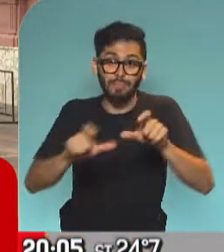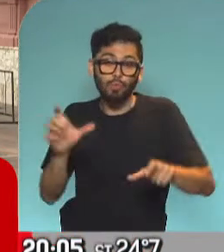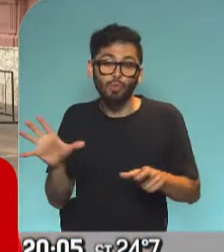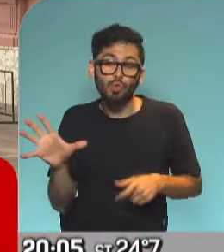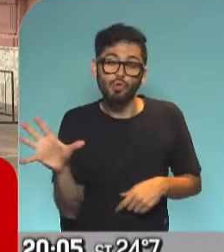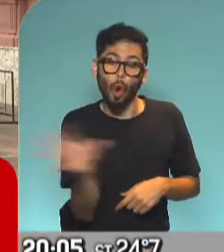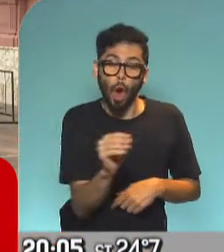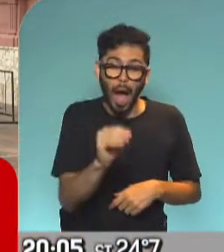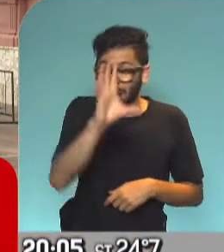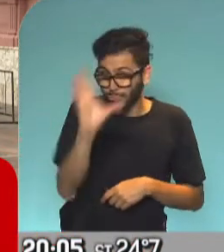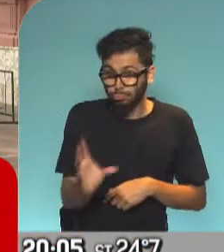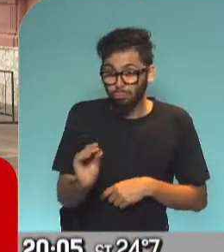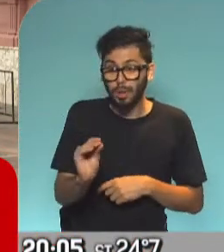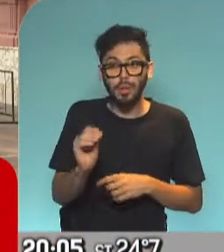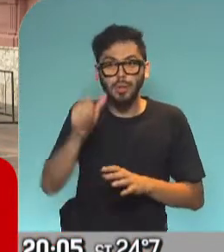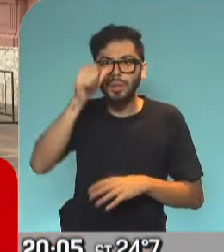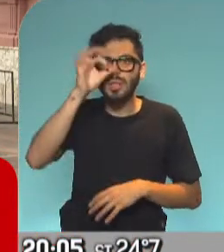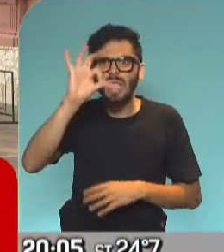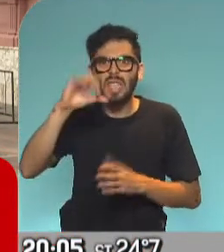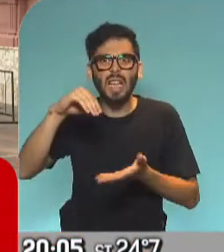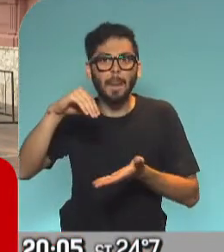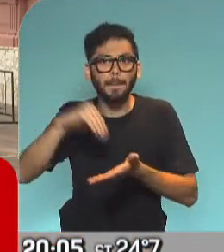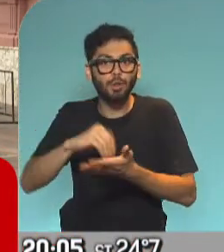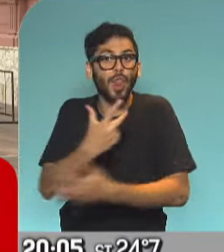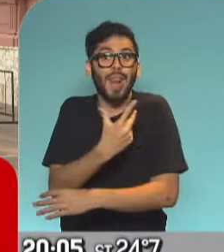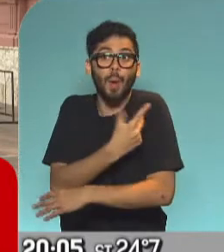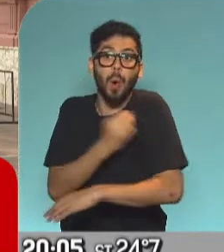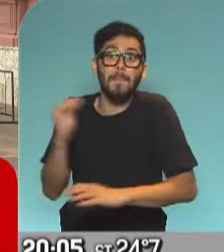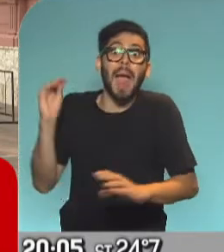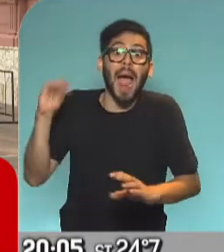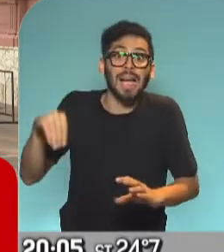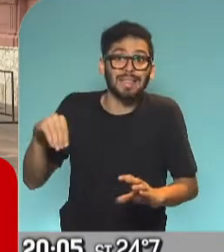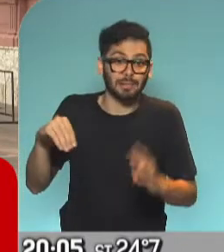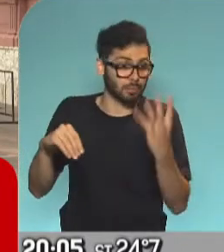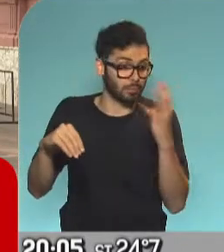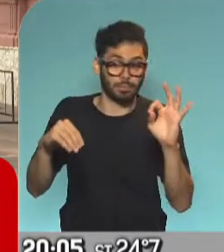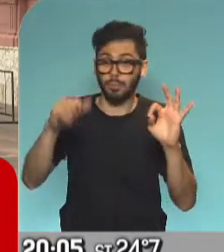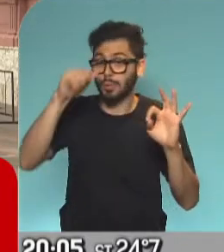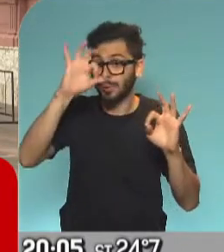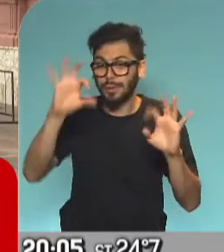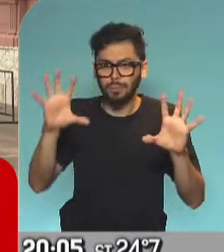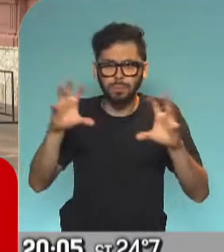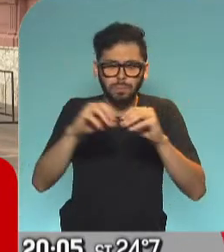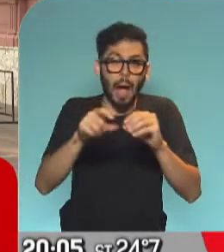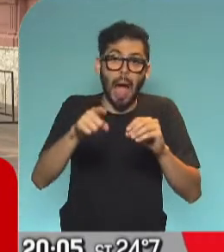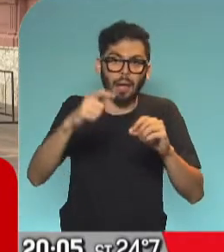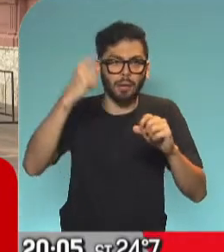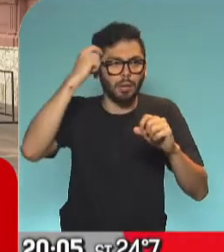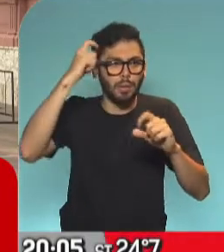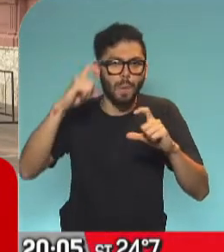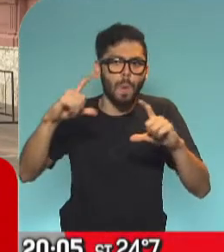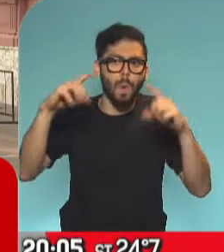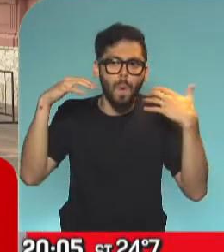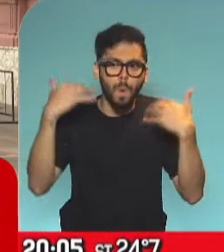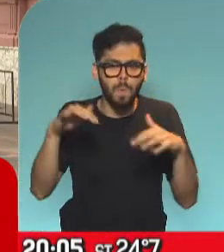supuesto, son 60 millones de vacunas más. Claro. Entonces, ahí nos damos una idea de la potencia,